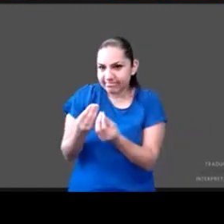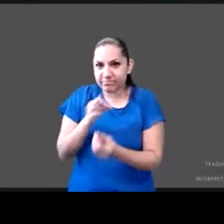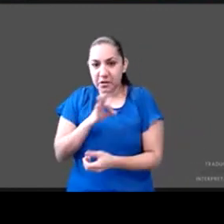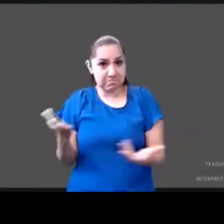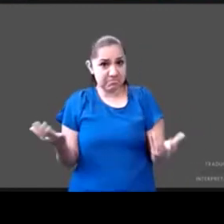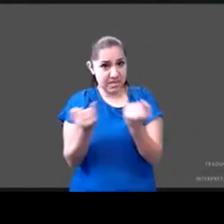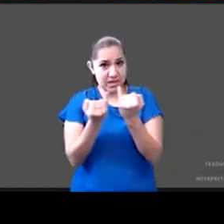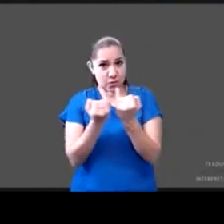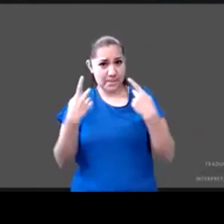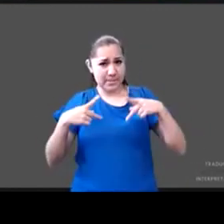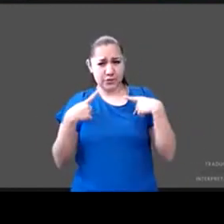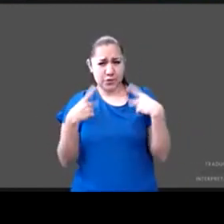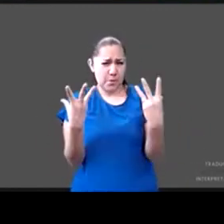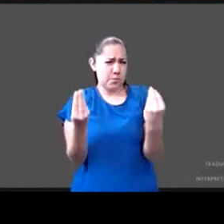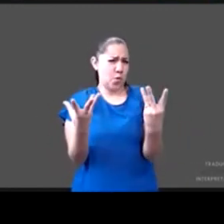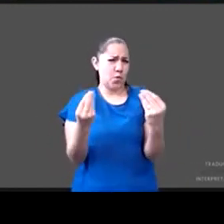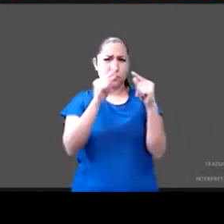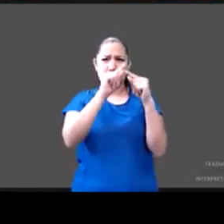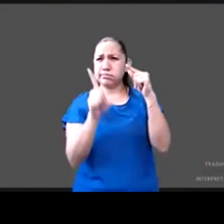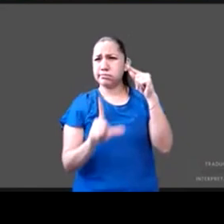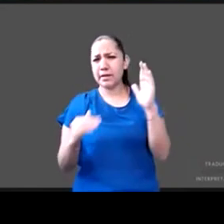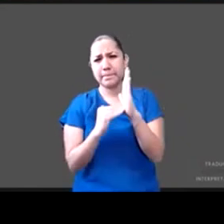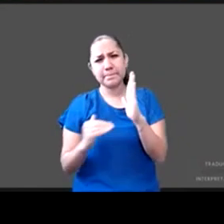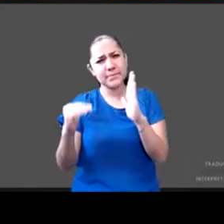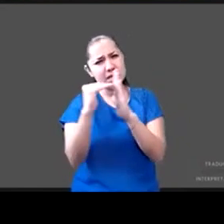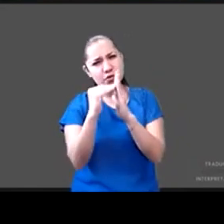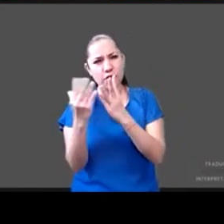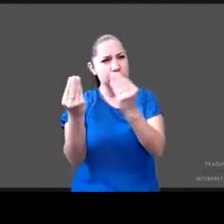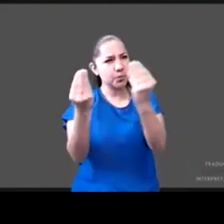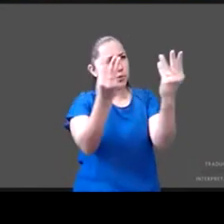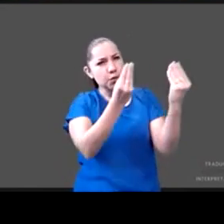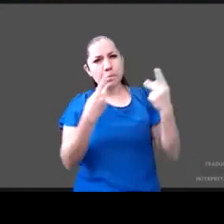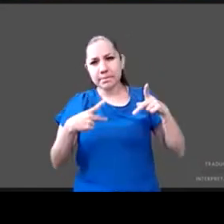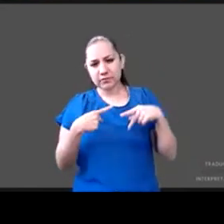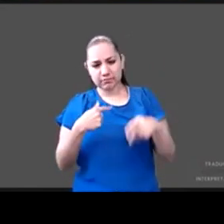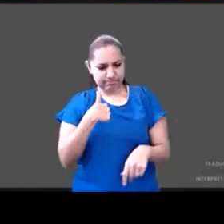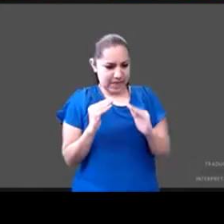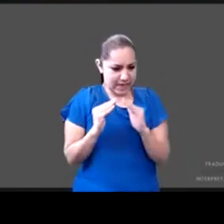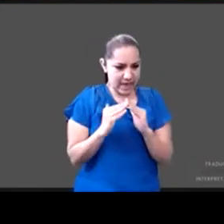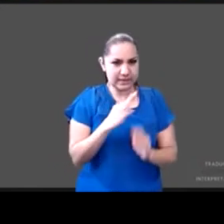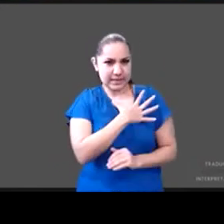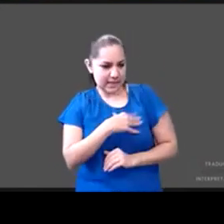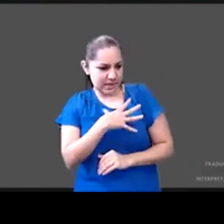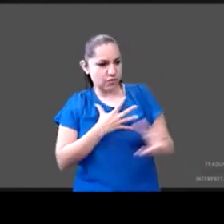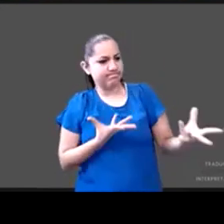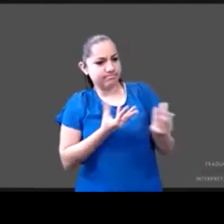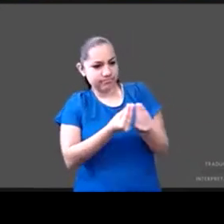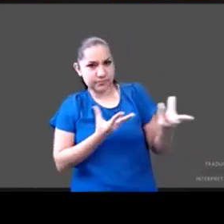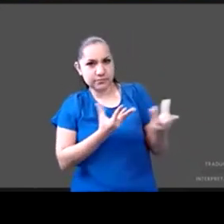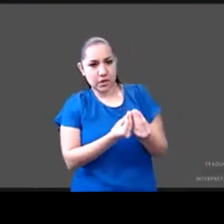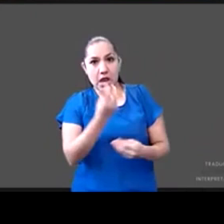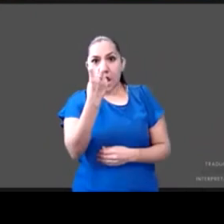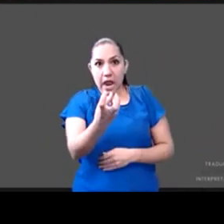hemos vivido eso, y eso nos ha ayudado a encontrar aquella dimensión que tenemos